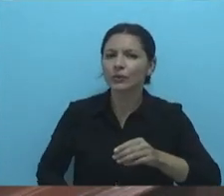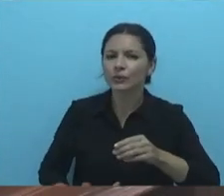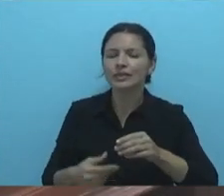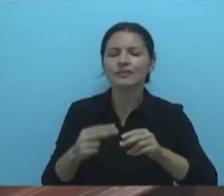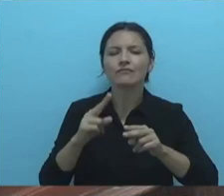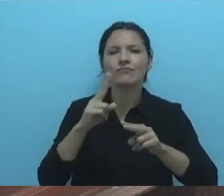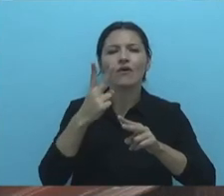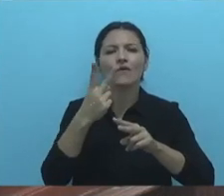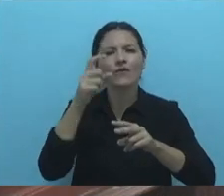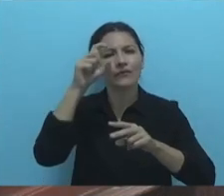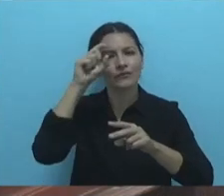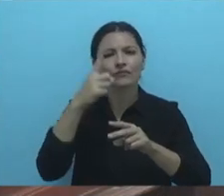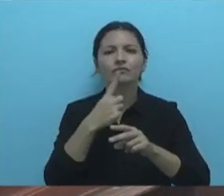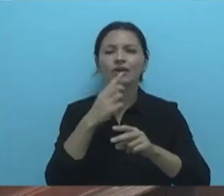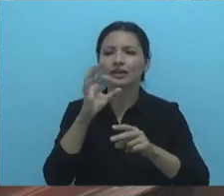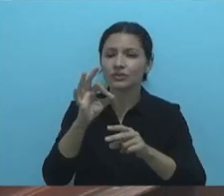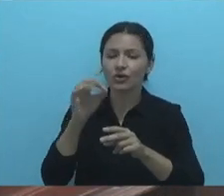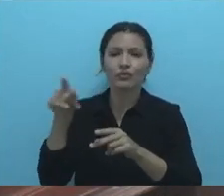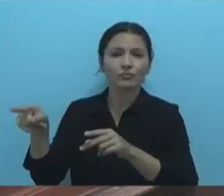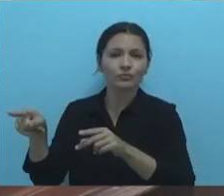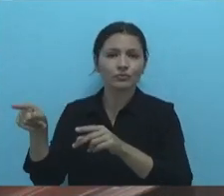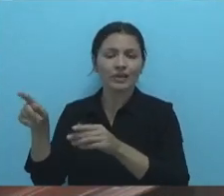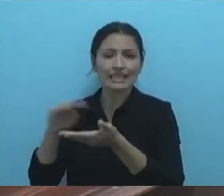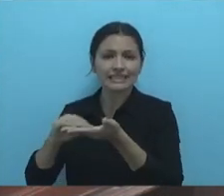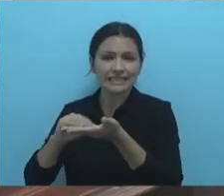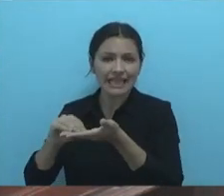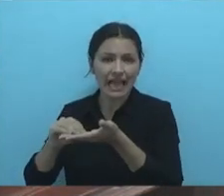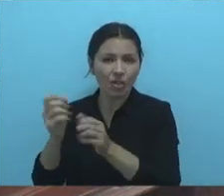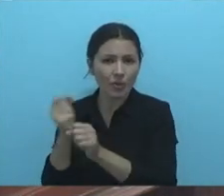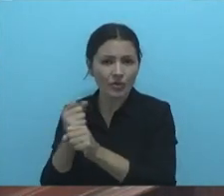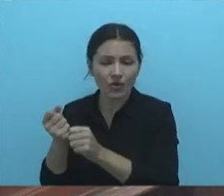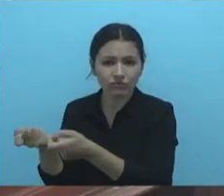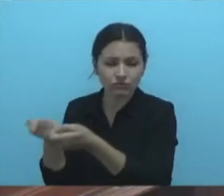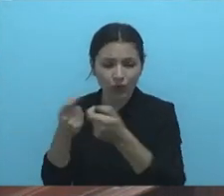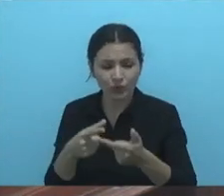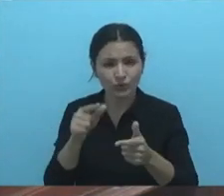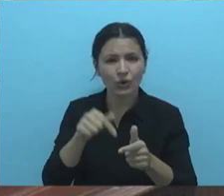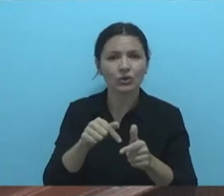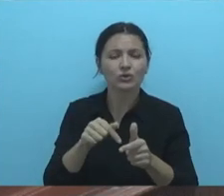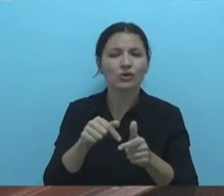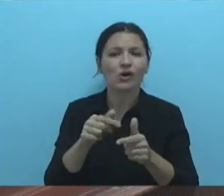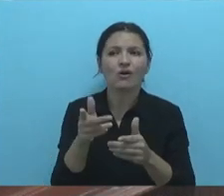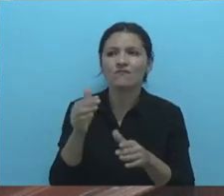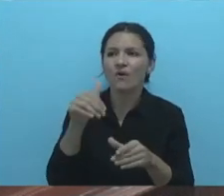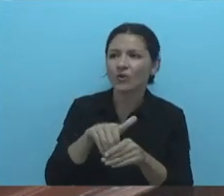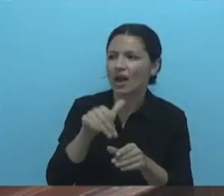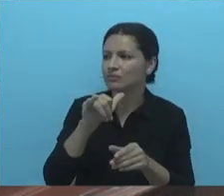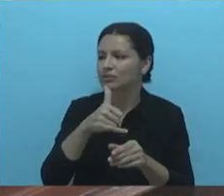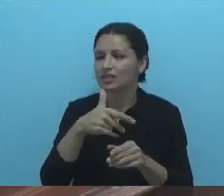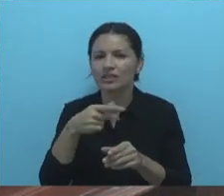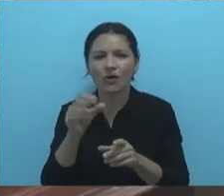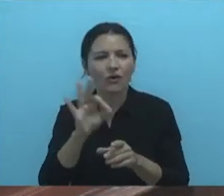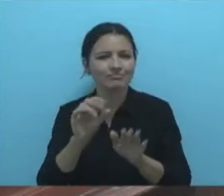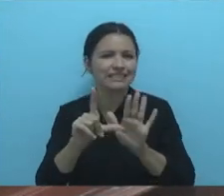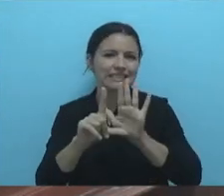el senado acaba de sancionarlo y si no lo tratamos el día de hoy Lamentablemente la ley cae y no hay ningún